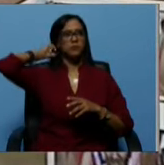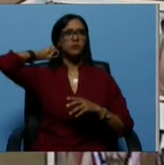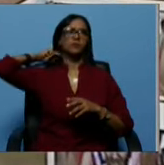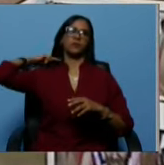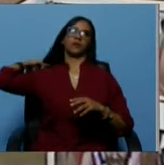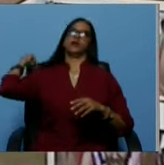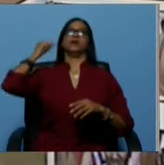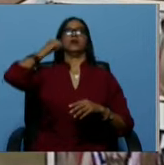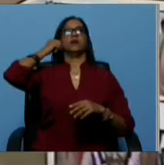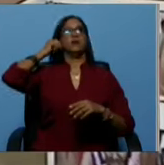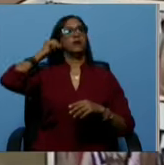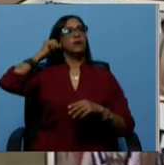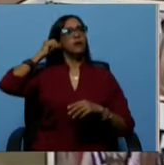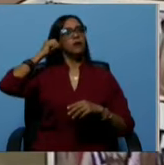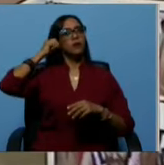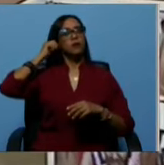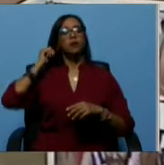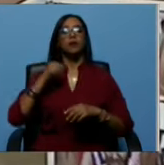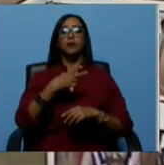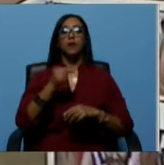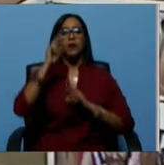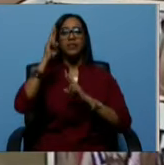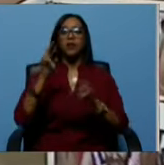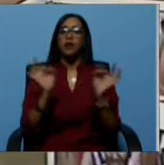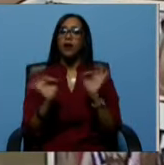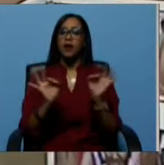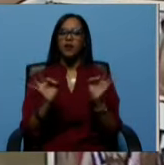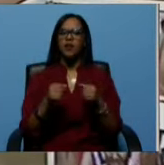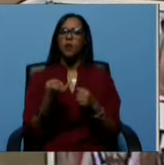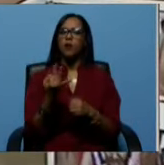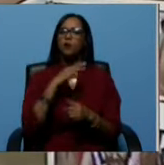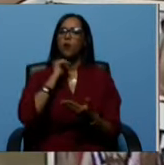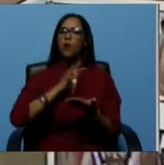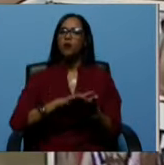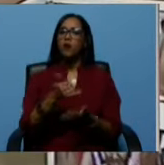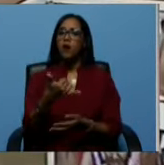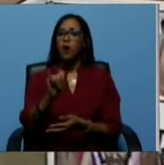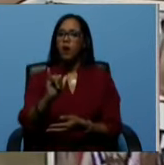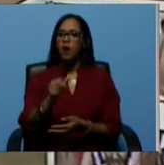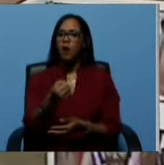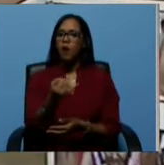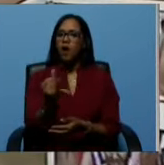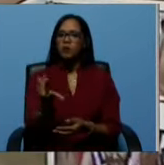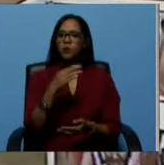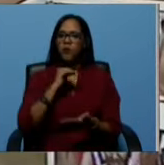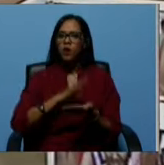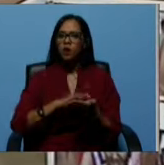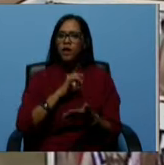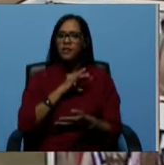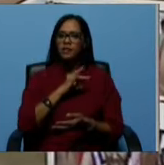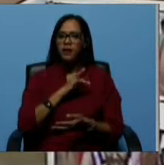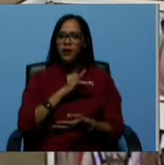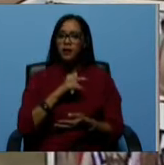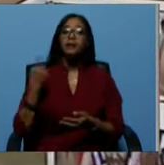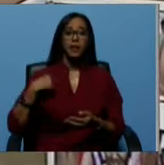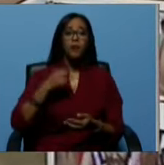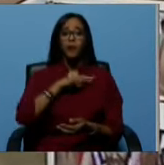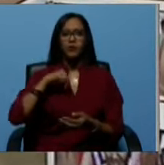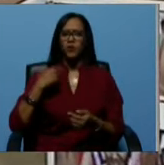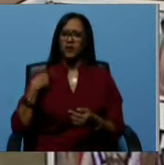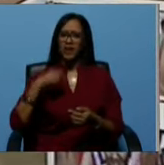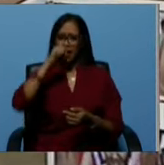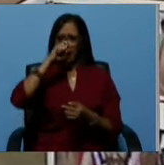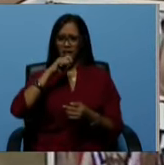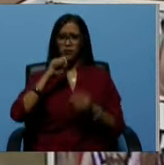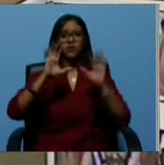No respetaron a nadie. ¿Cuántos muertos hubo? ¿Cuántos muertos hubo en Chile? Yo tenía 10 años